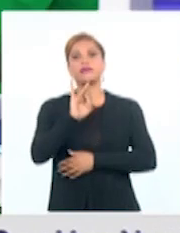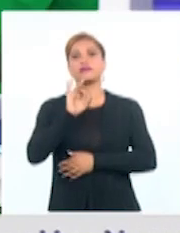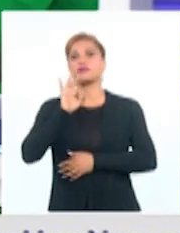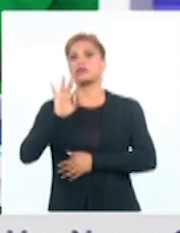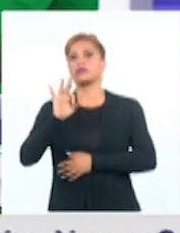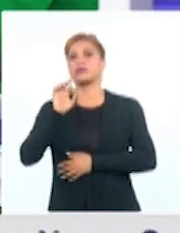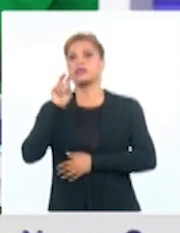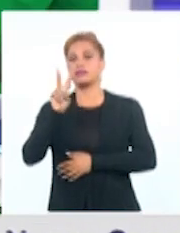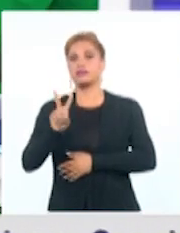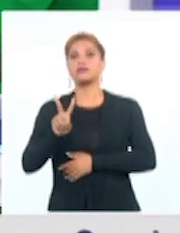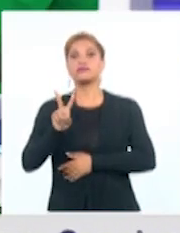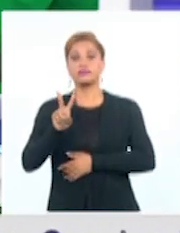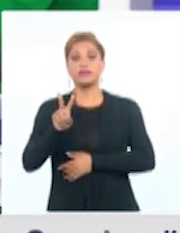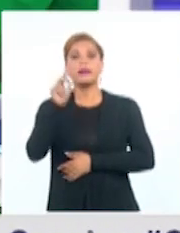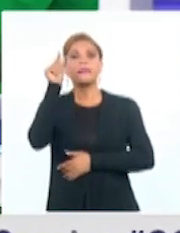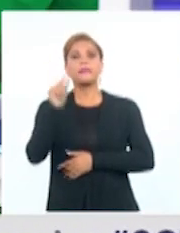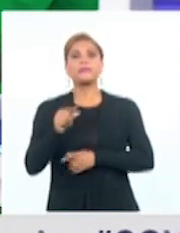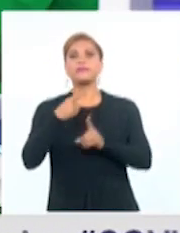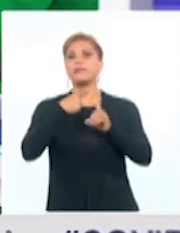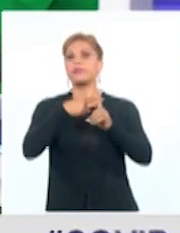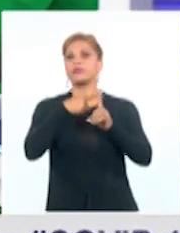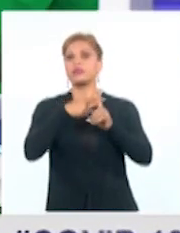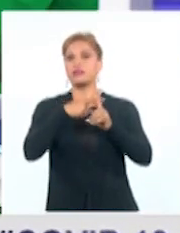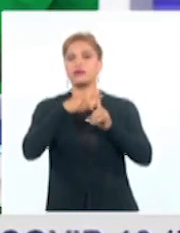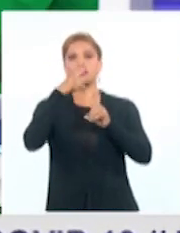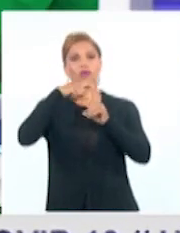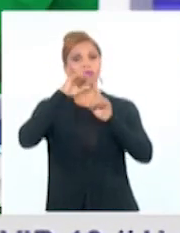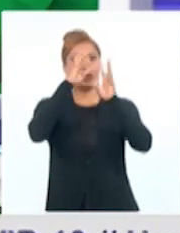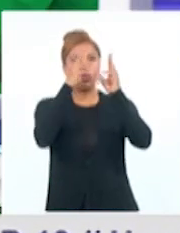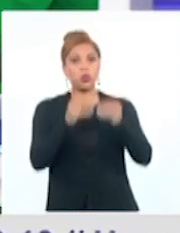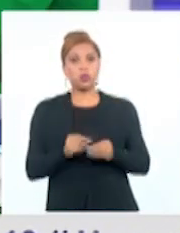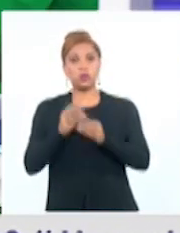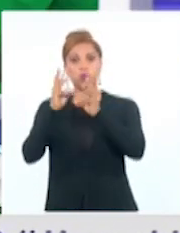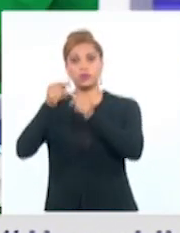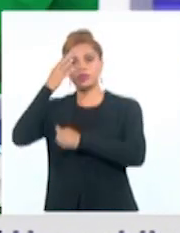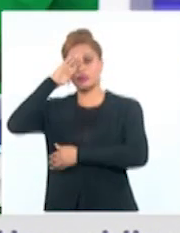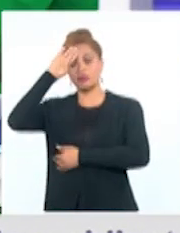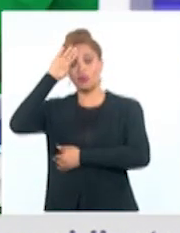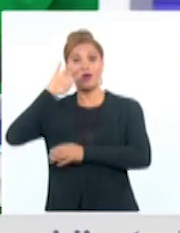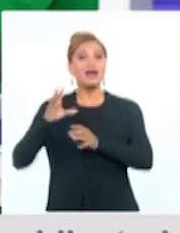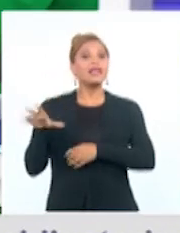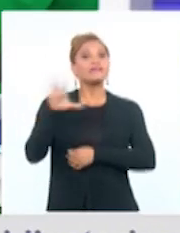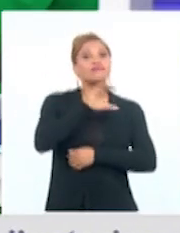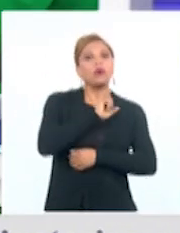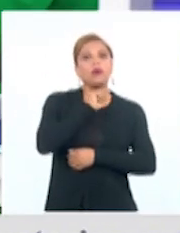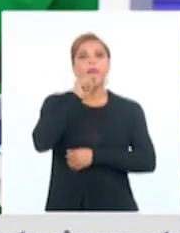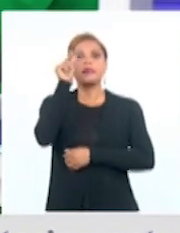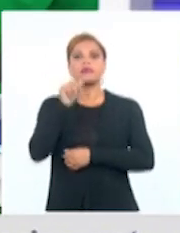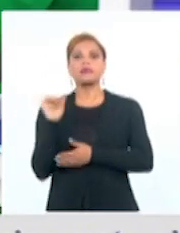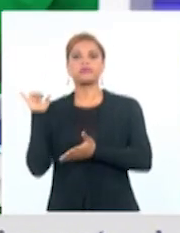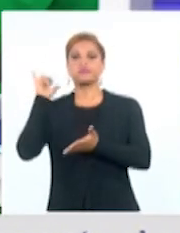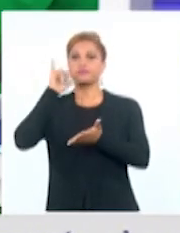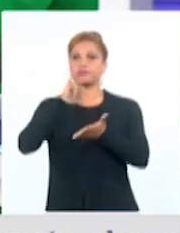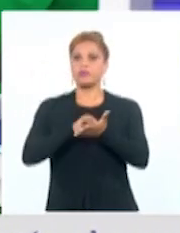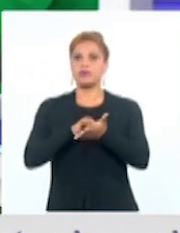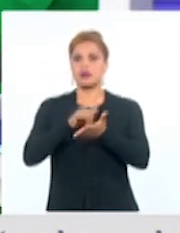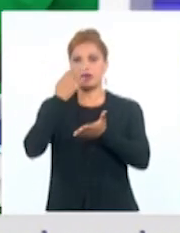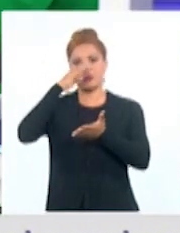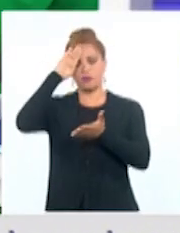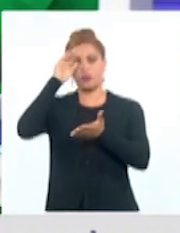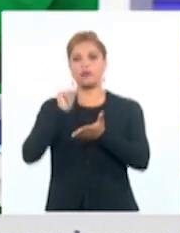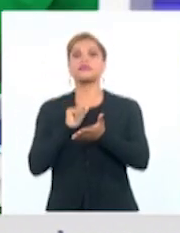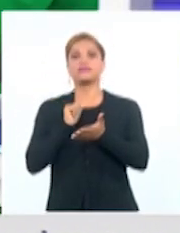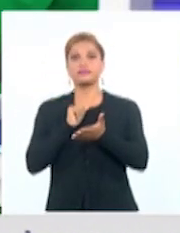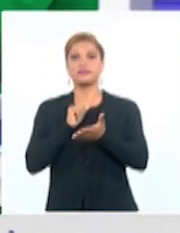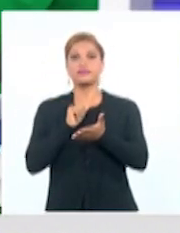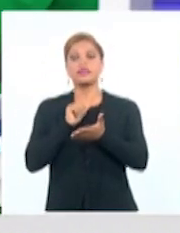11.782 pacientes del total diagnosticado en Cuba han sido casos importados en nuestro país. Estamos